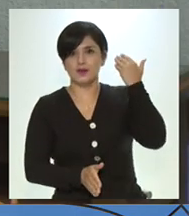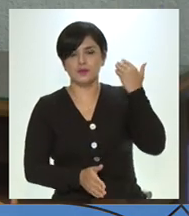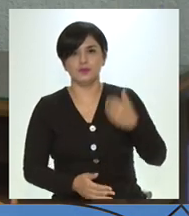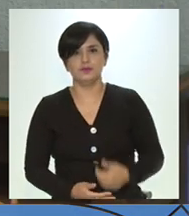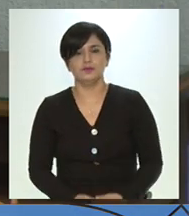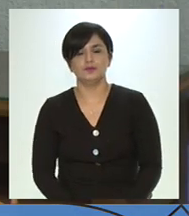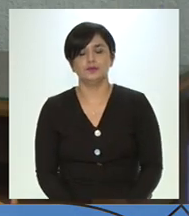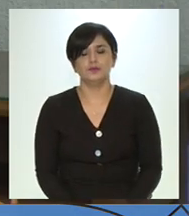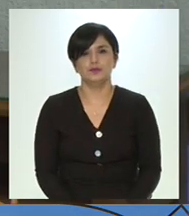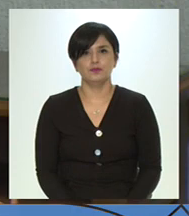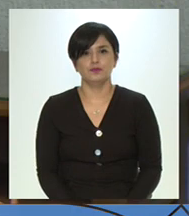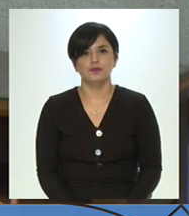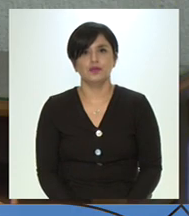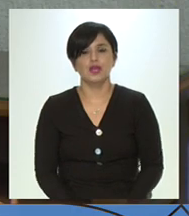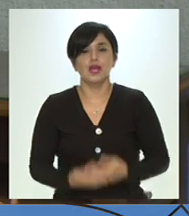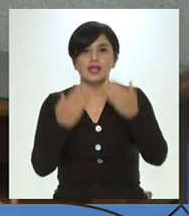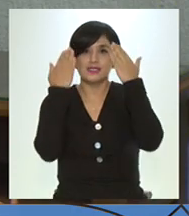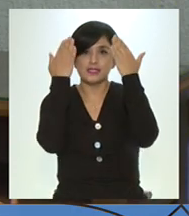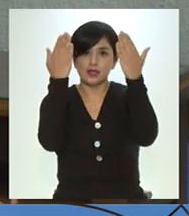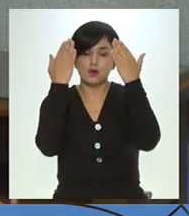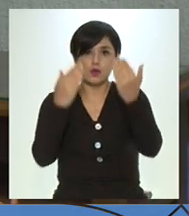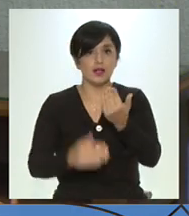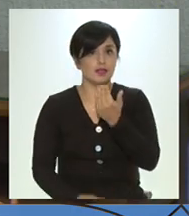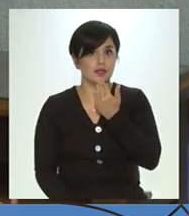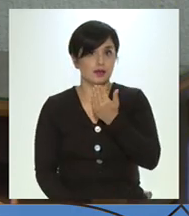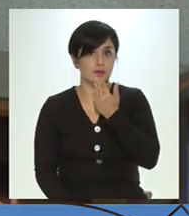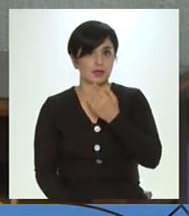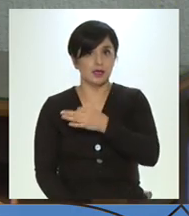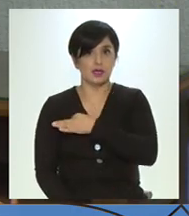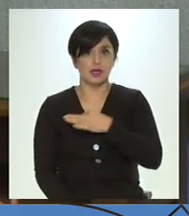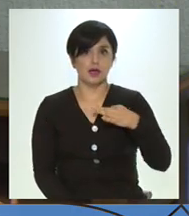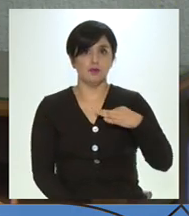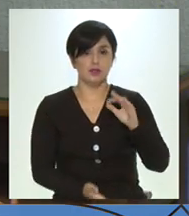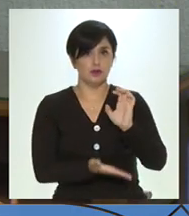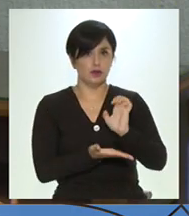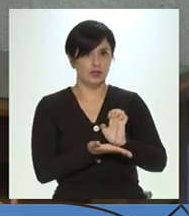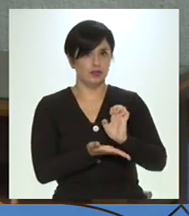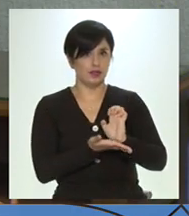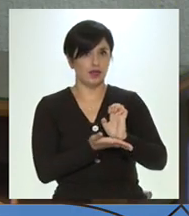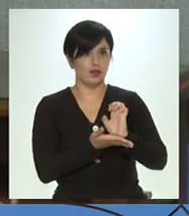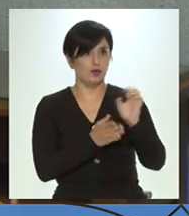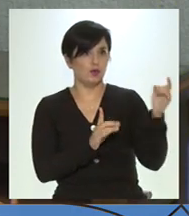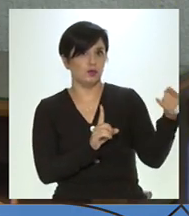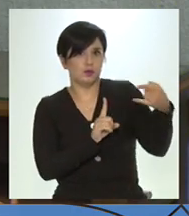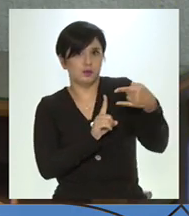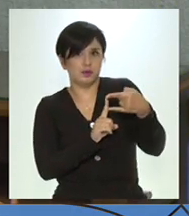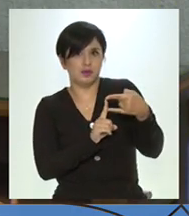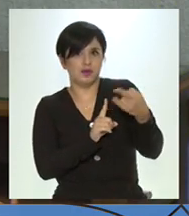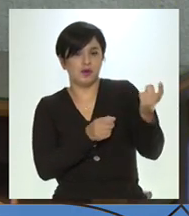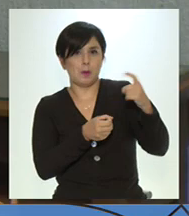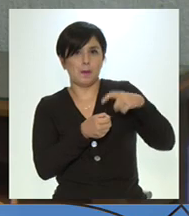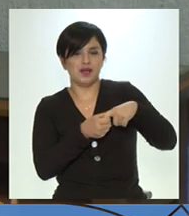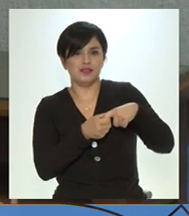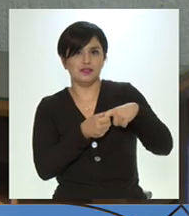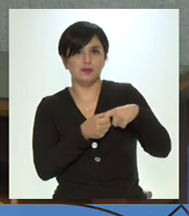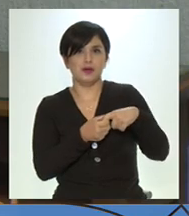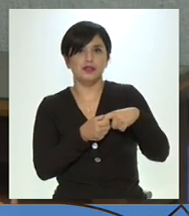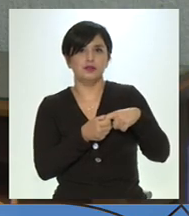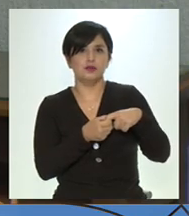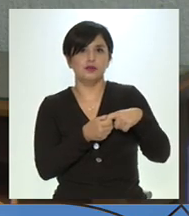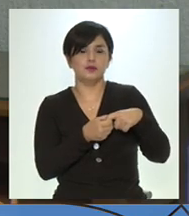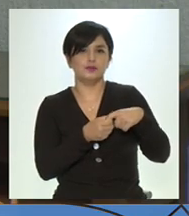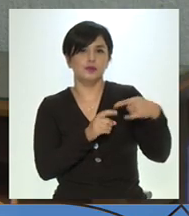quiero saludar también al ministro de estado que se encuentra con nosotros a través